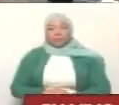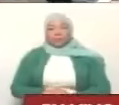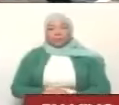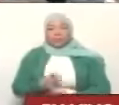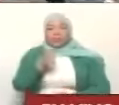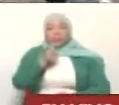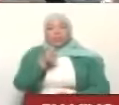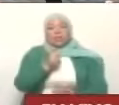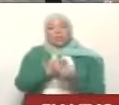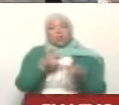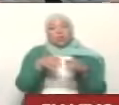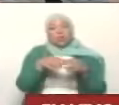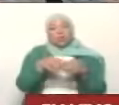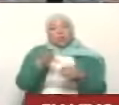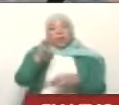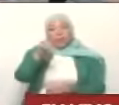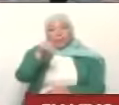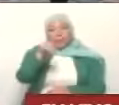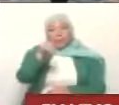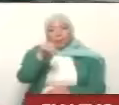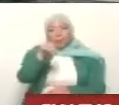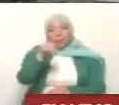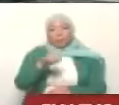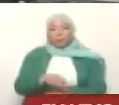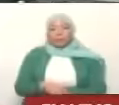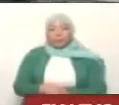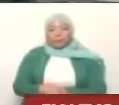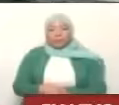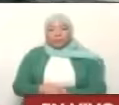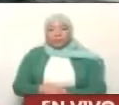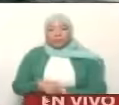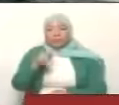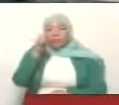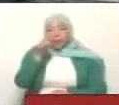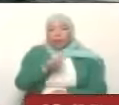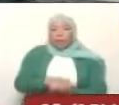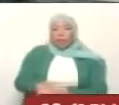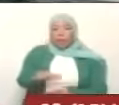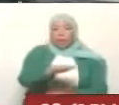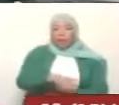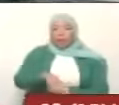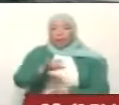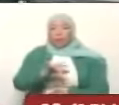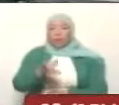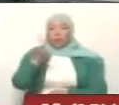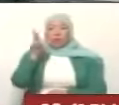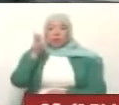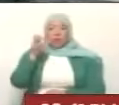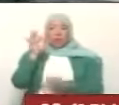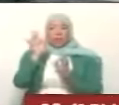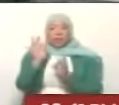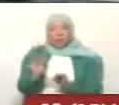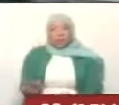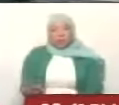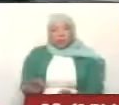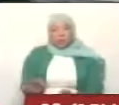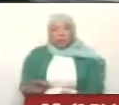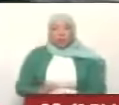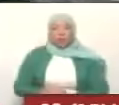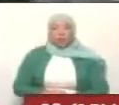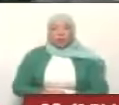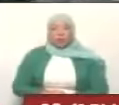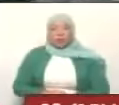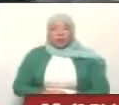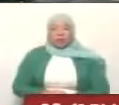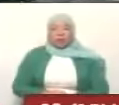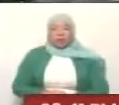El pueblo está seguro desde que llegó a la mano del bien. El